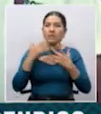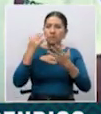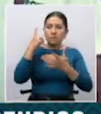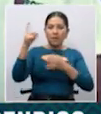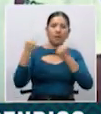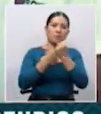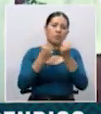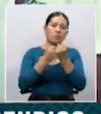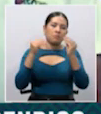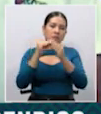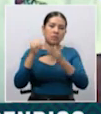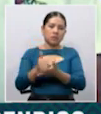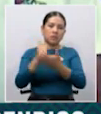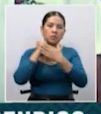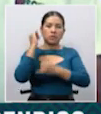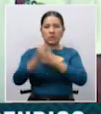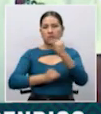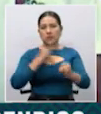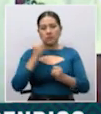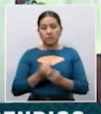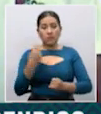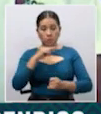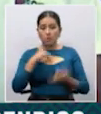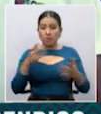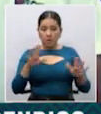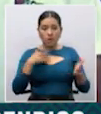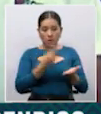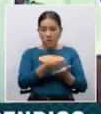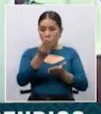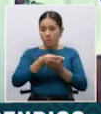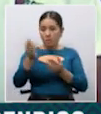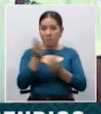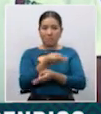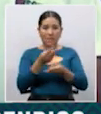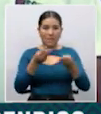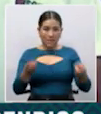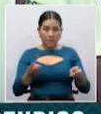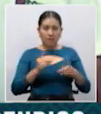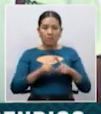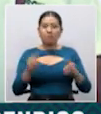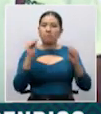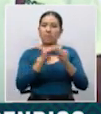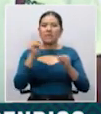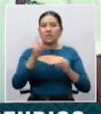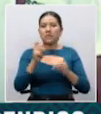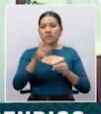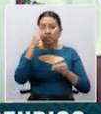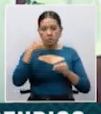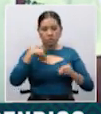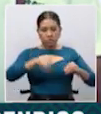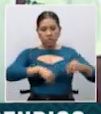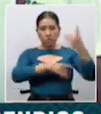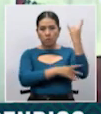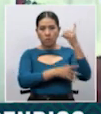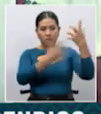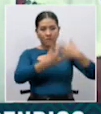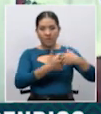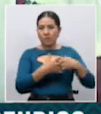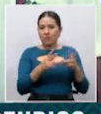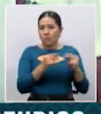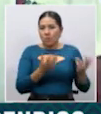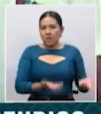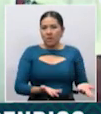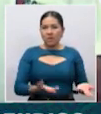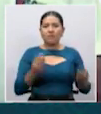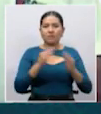compramos para combatir los incendios son equipamientos que no los producimos en gran parte en nuestro país. Y por lo tanto